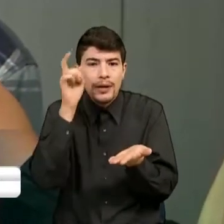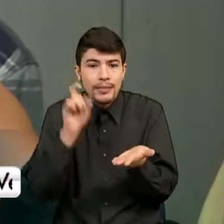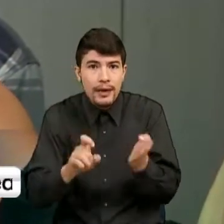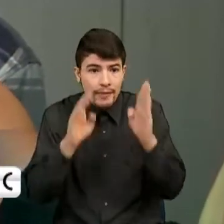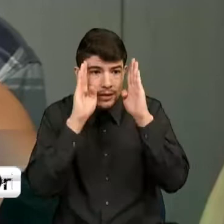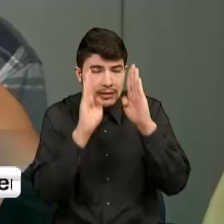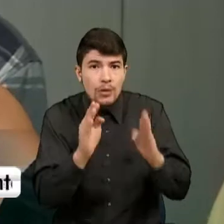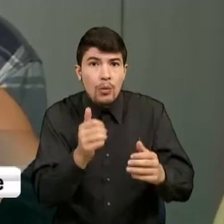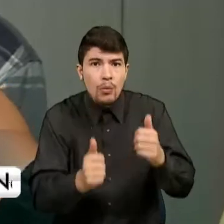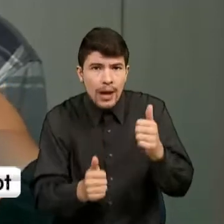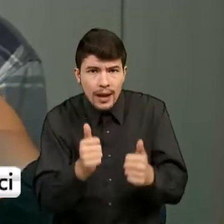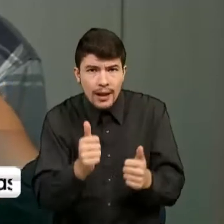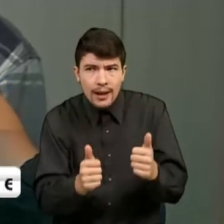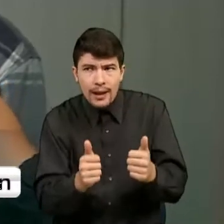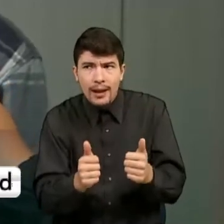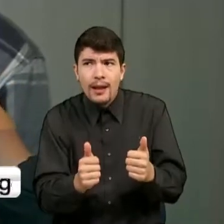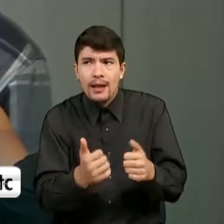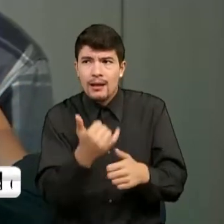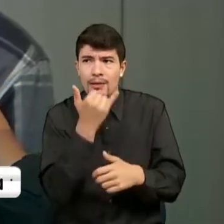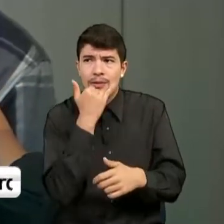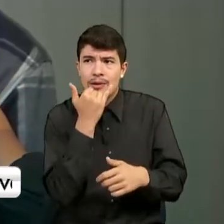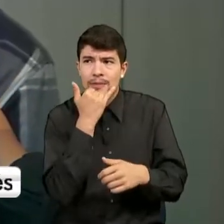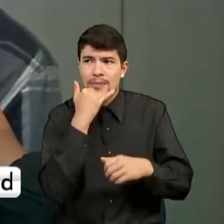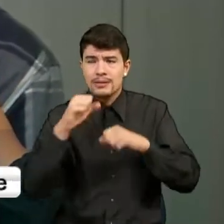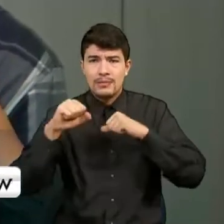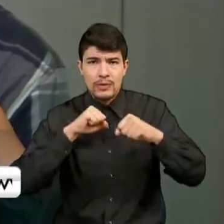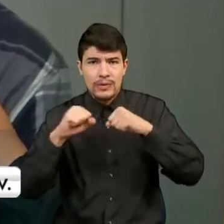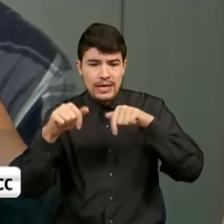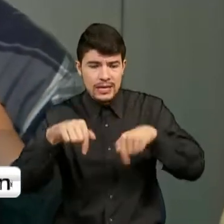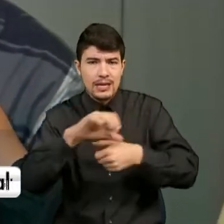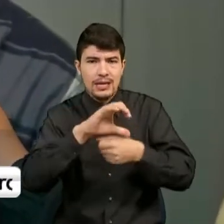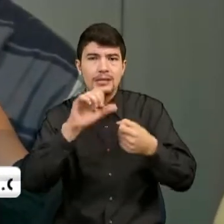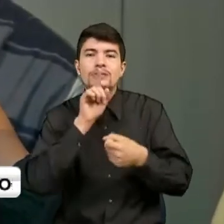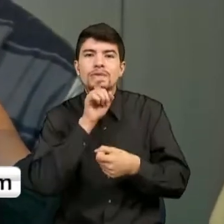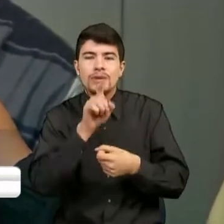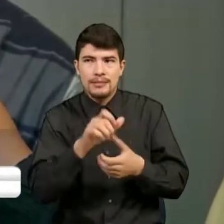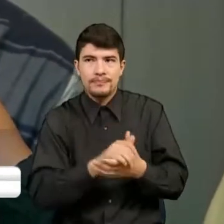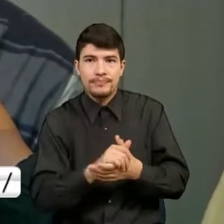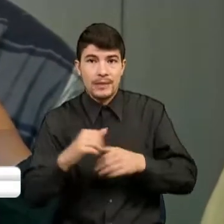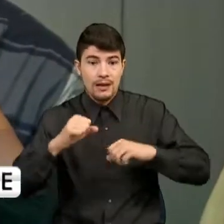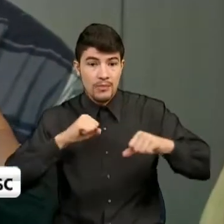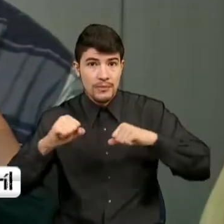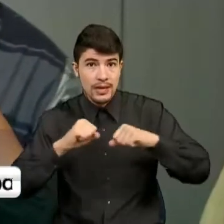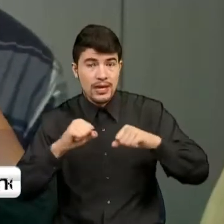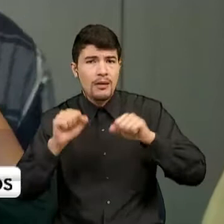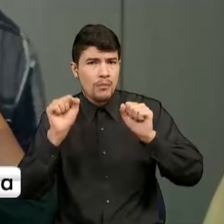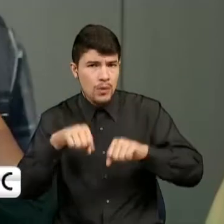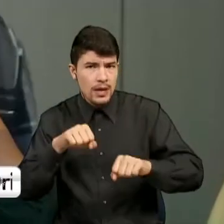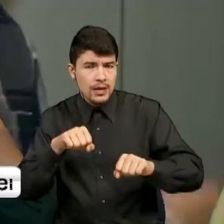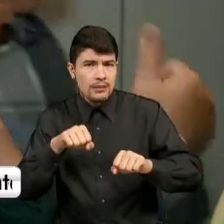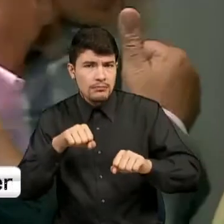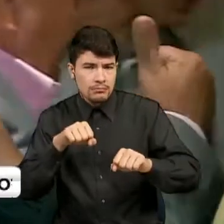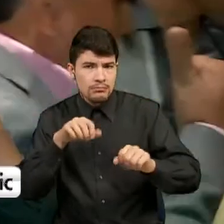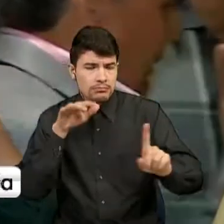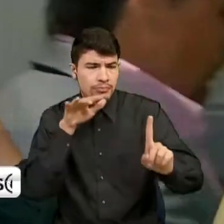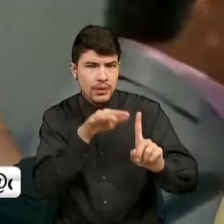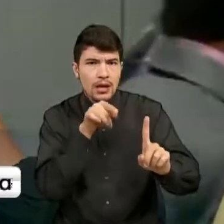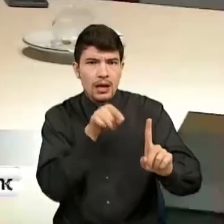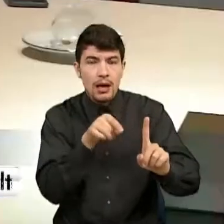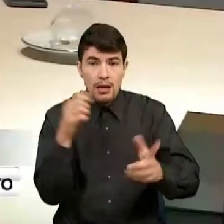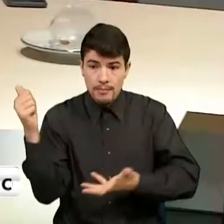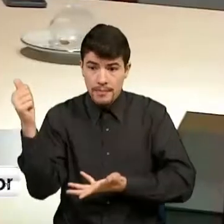es la estructura de lo que está pasando en movilidad y la estructura se puede intervenir a través de un